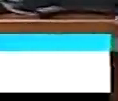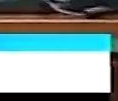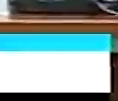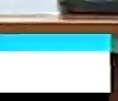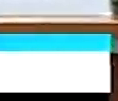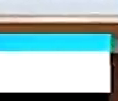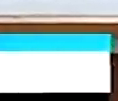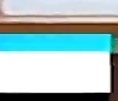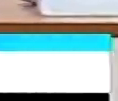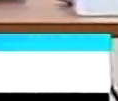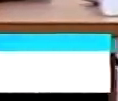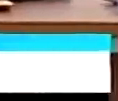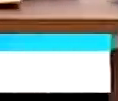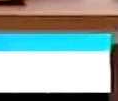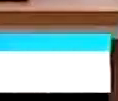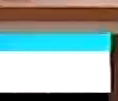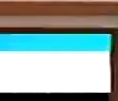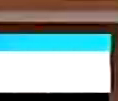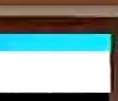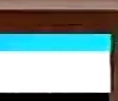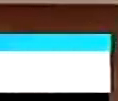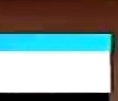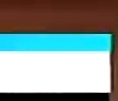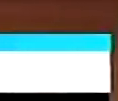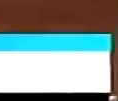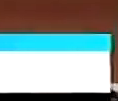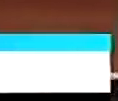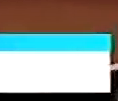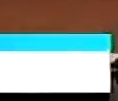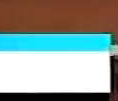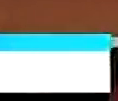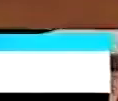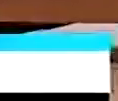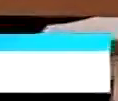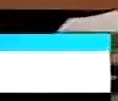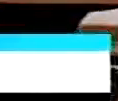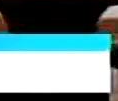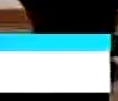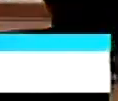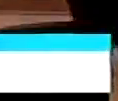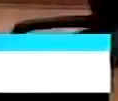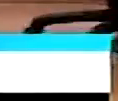Con su venia siempre, señora presidenta, este es un delito continuado